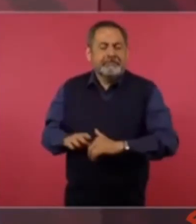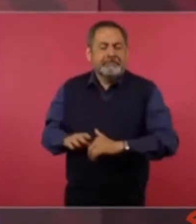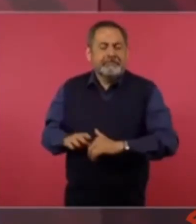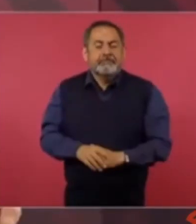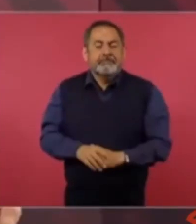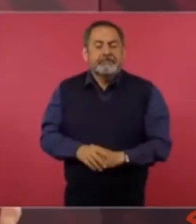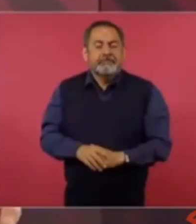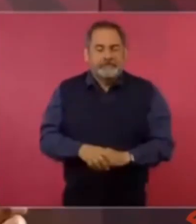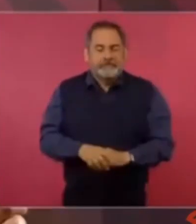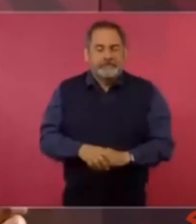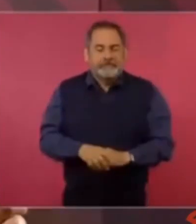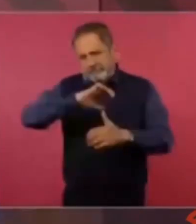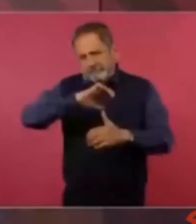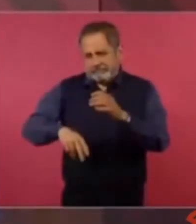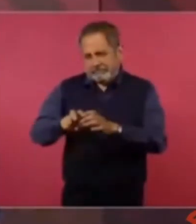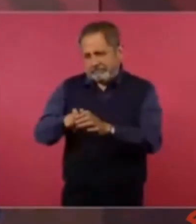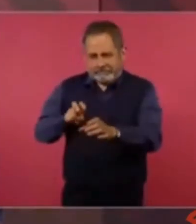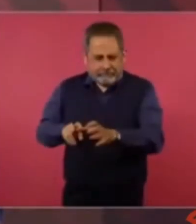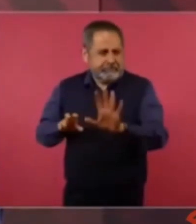me retiro, ¿no? Pero